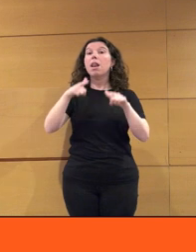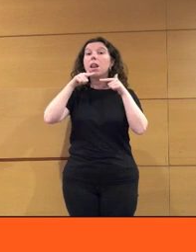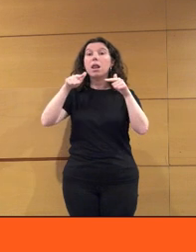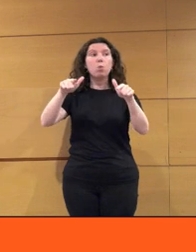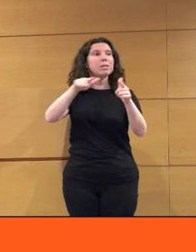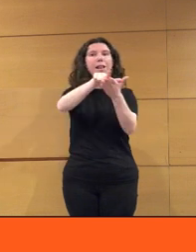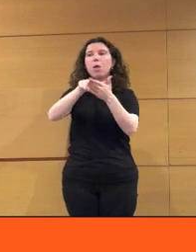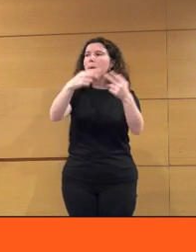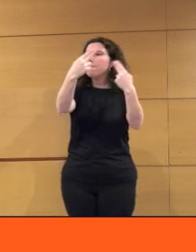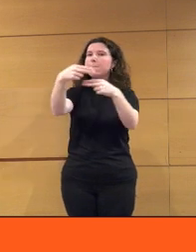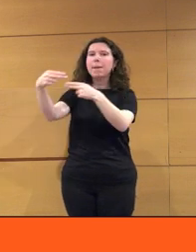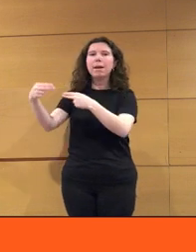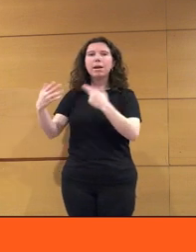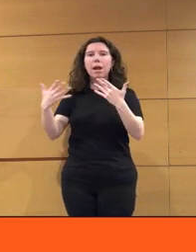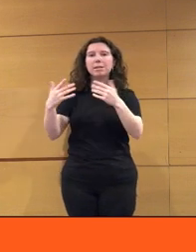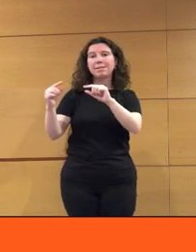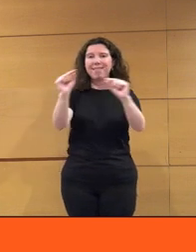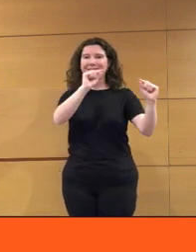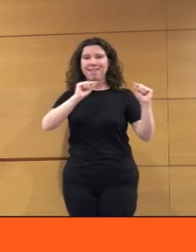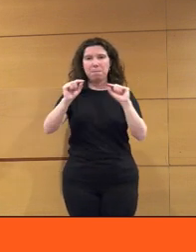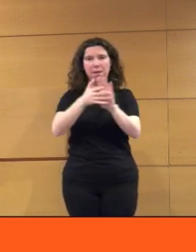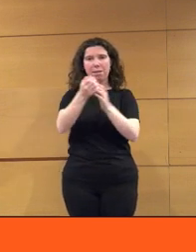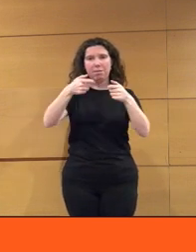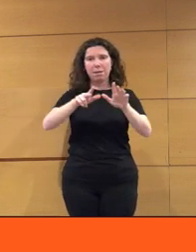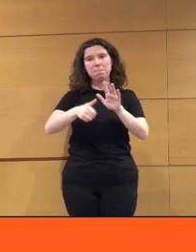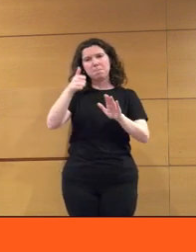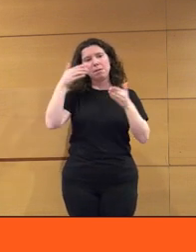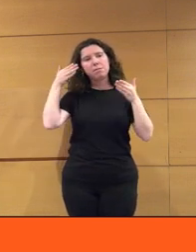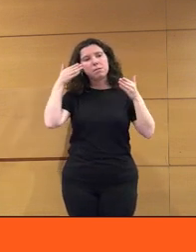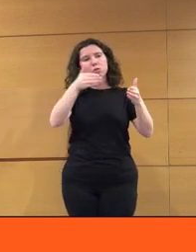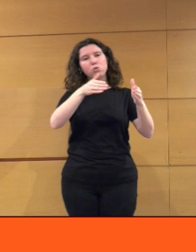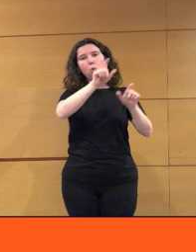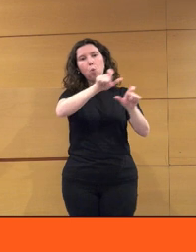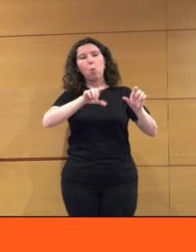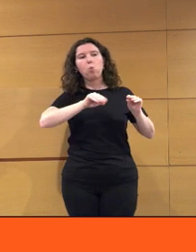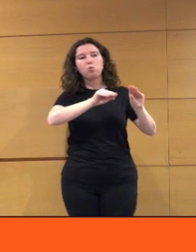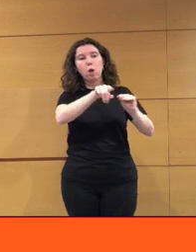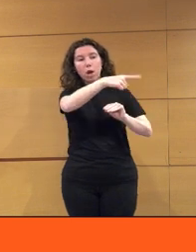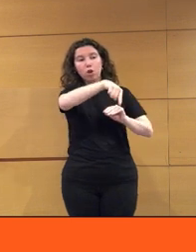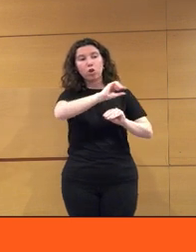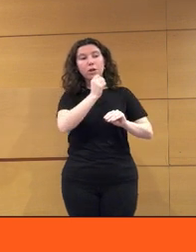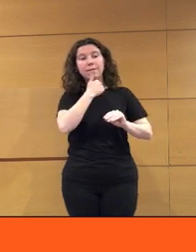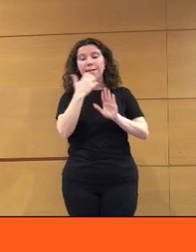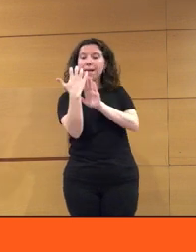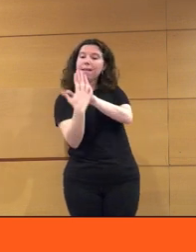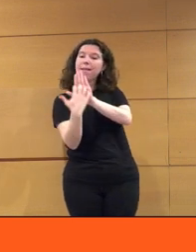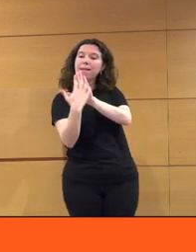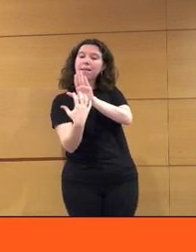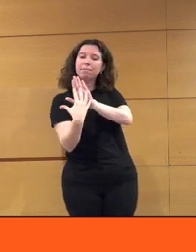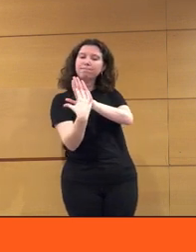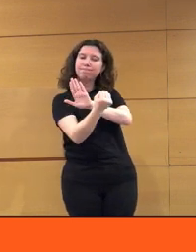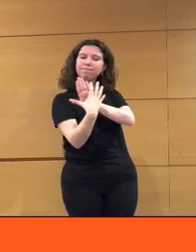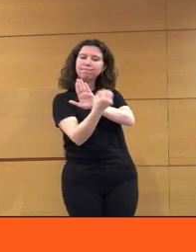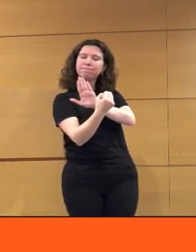democrático, utilizando un método centrado en los usuarios, y nuestros usuarios son personas con comprensión lectora, incluidas personas con